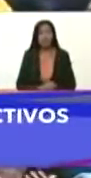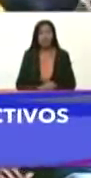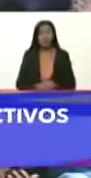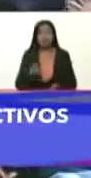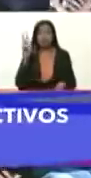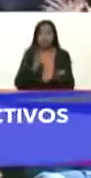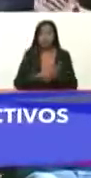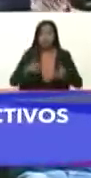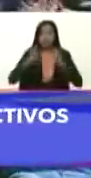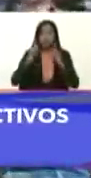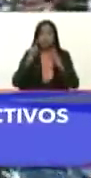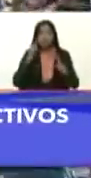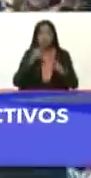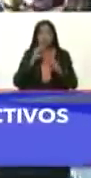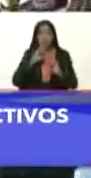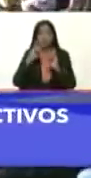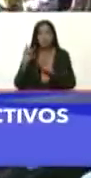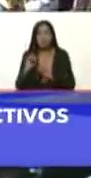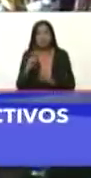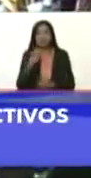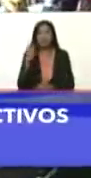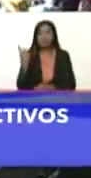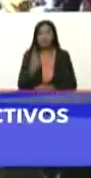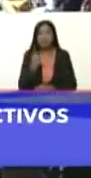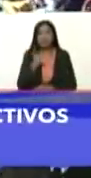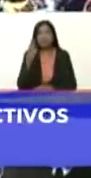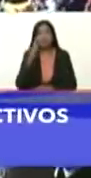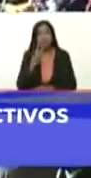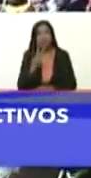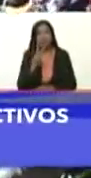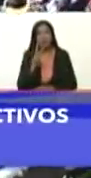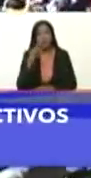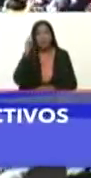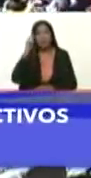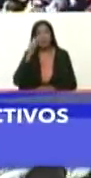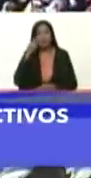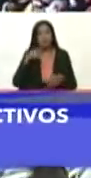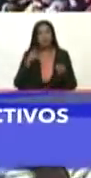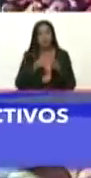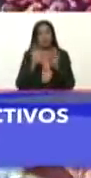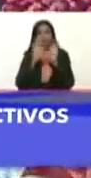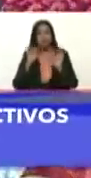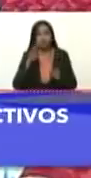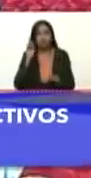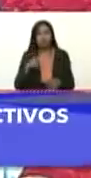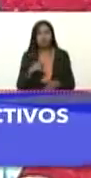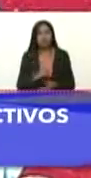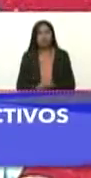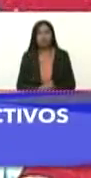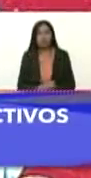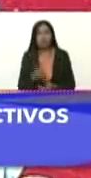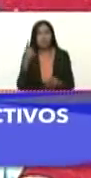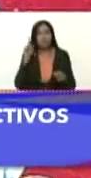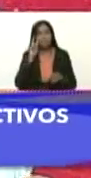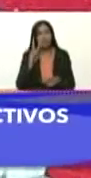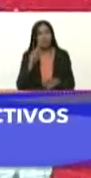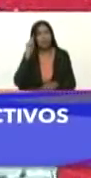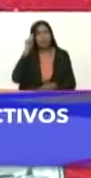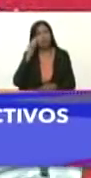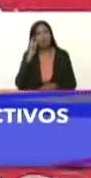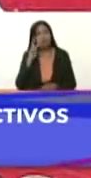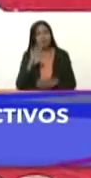Cuando Piñate habla, yo solamente veo pasar una película. La película que veo